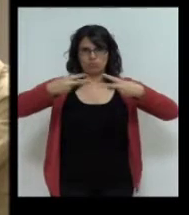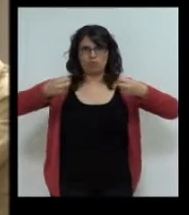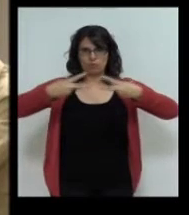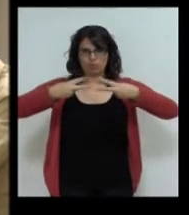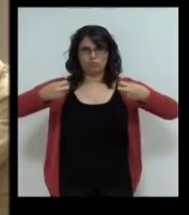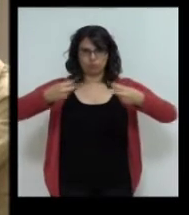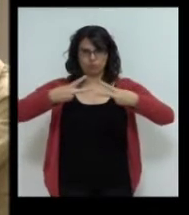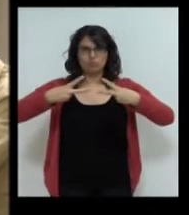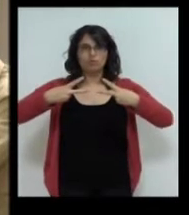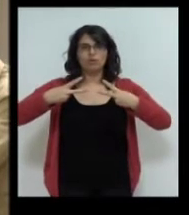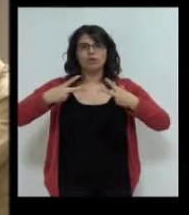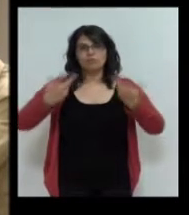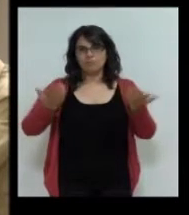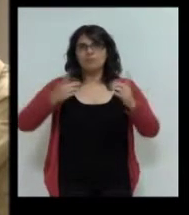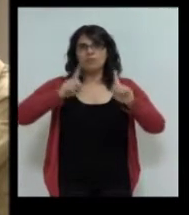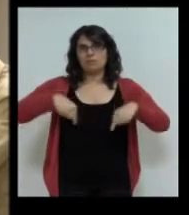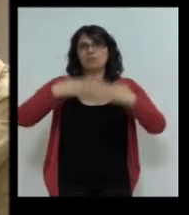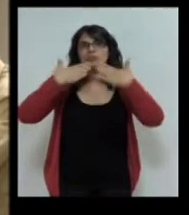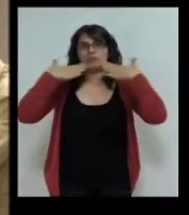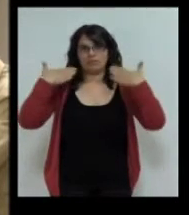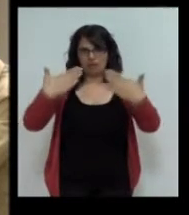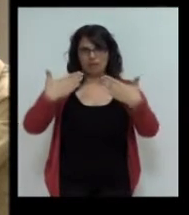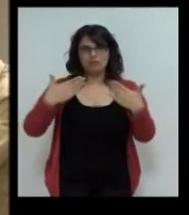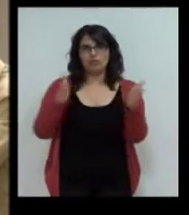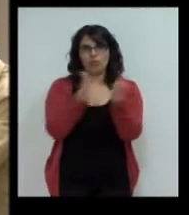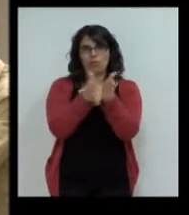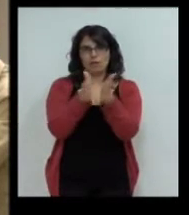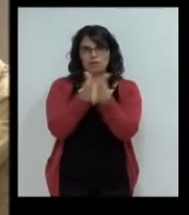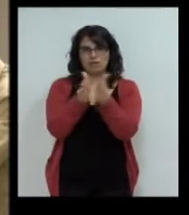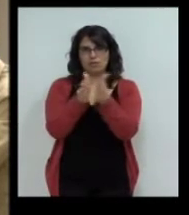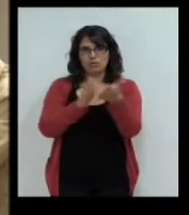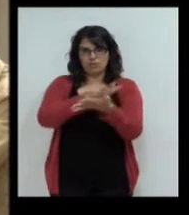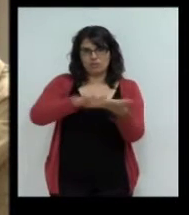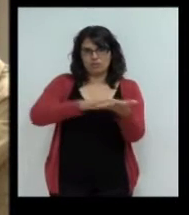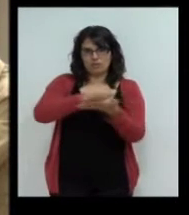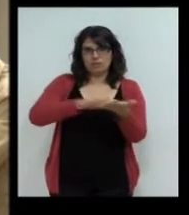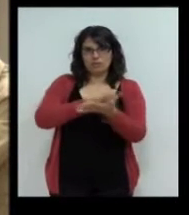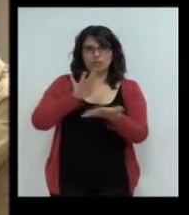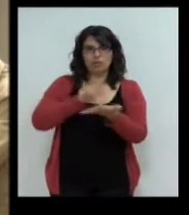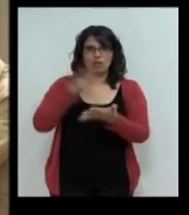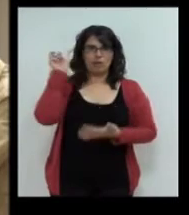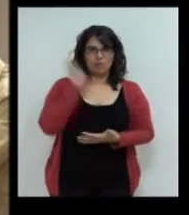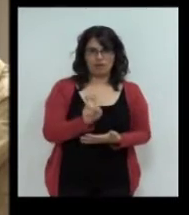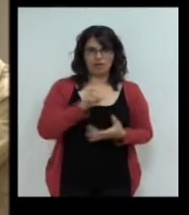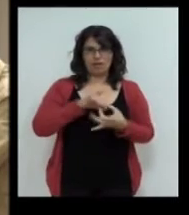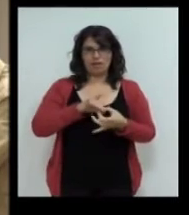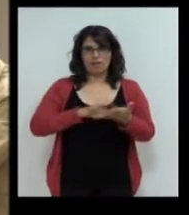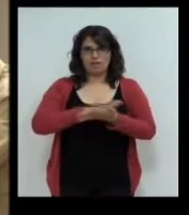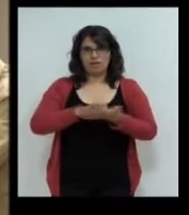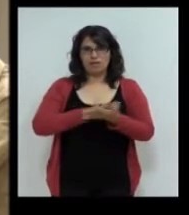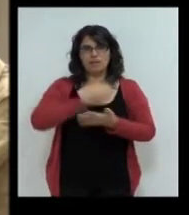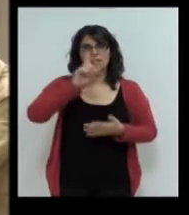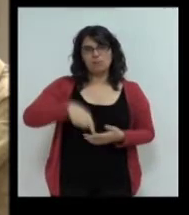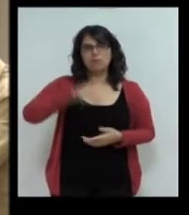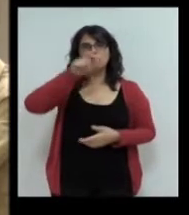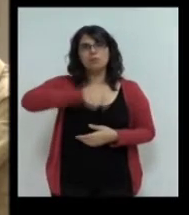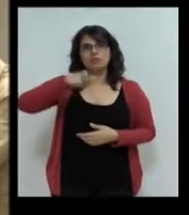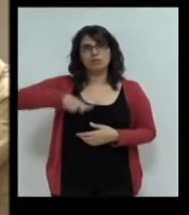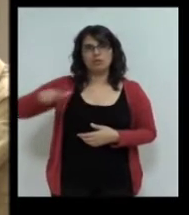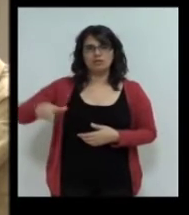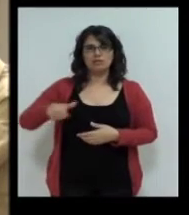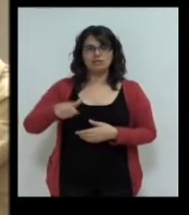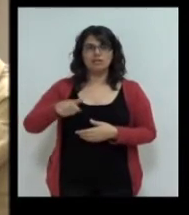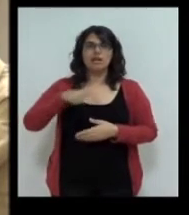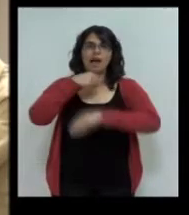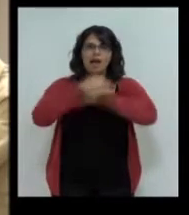subtítulos. Agradecer por tanto también a los compañeros del signado que están aquí, como a la gente que nos está, a los